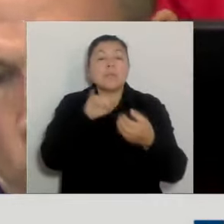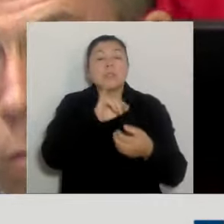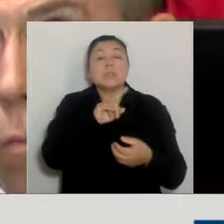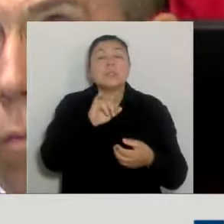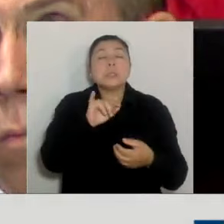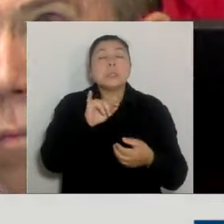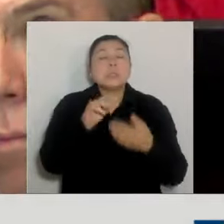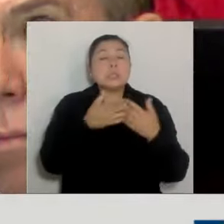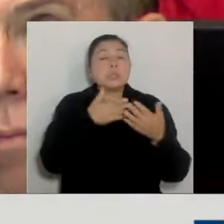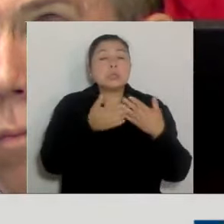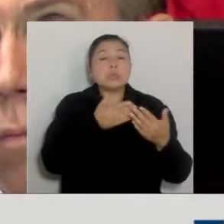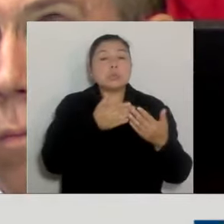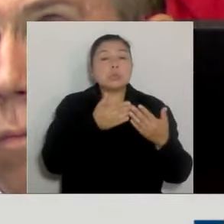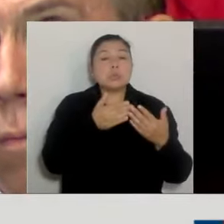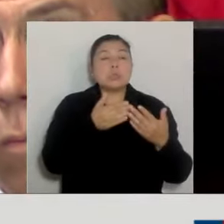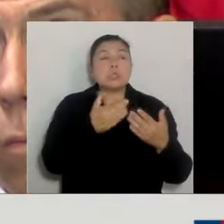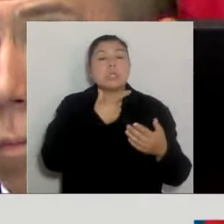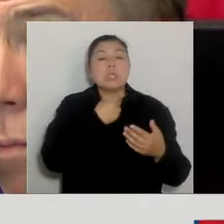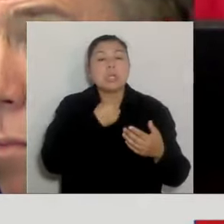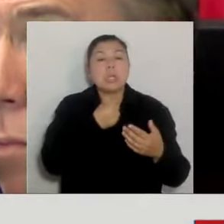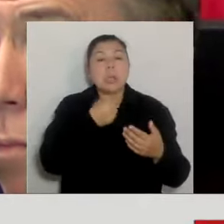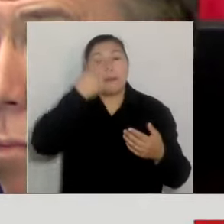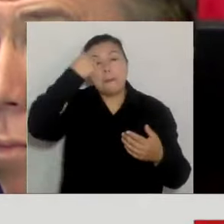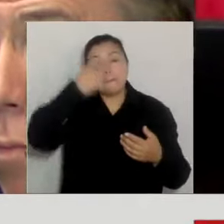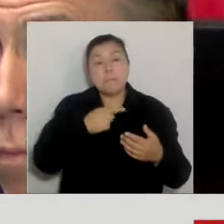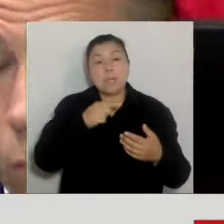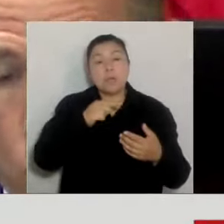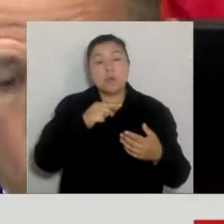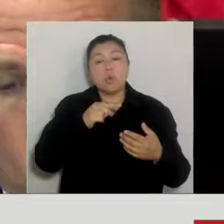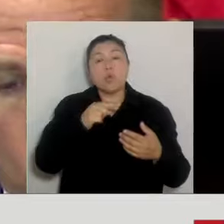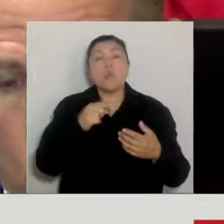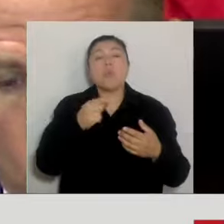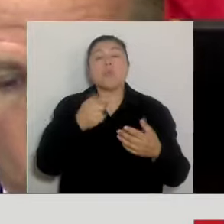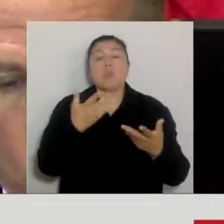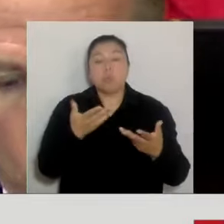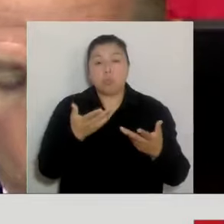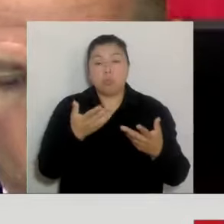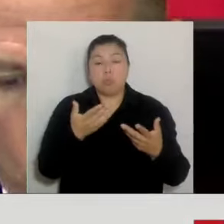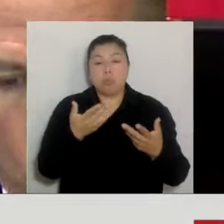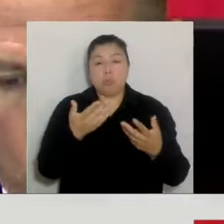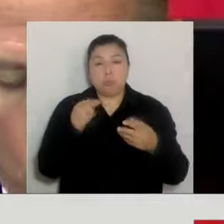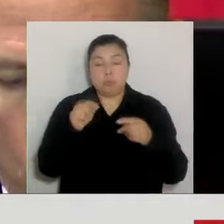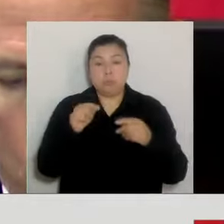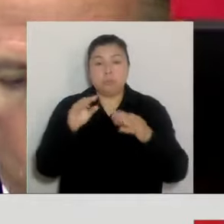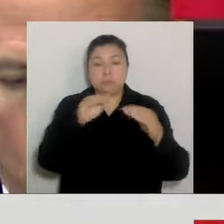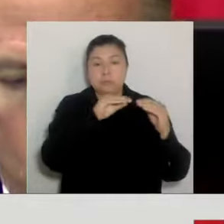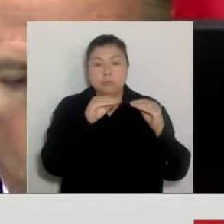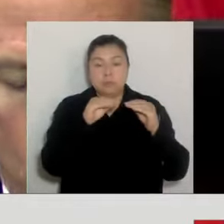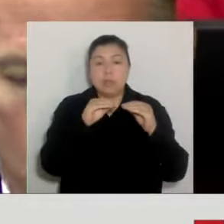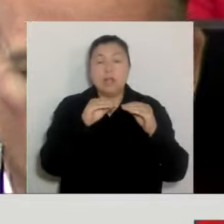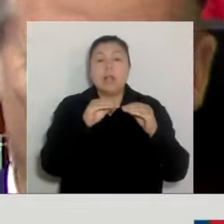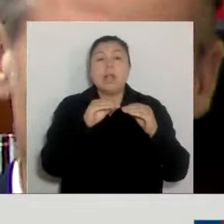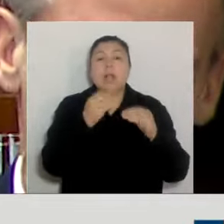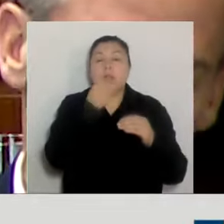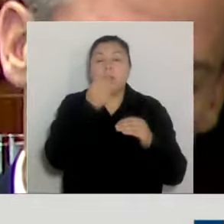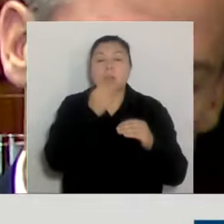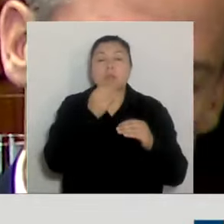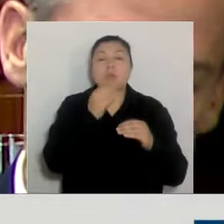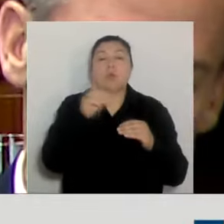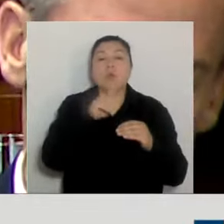que Él espera por es se habla de alimento simulado no le da una connotación negativa